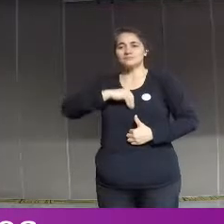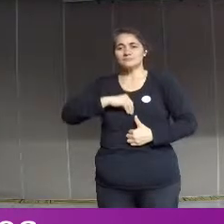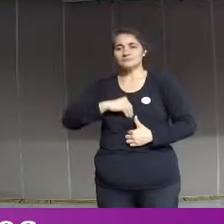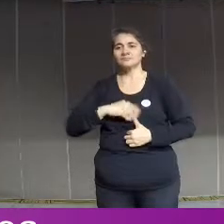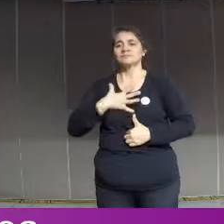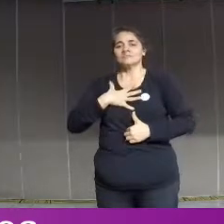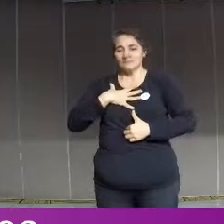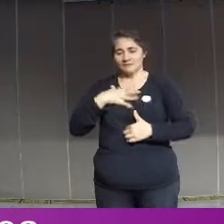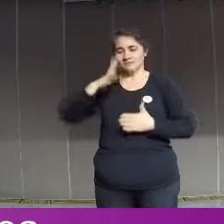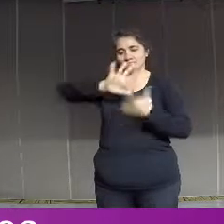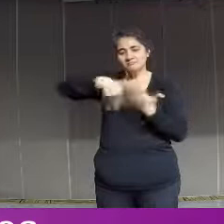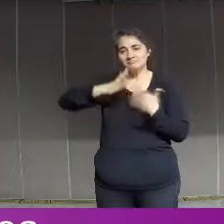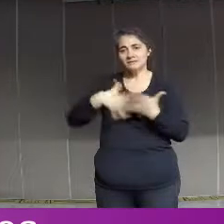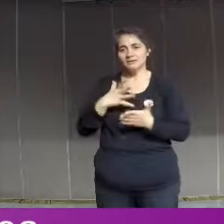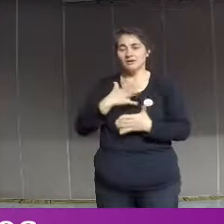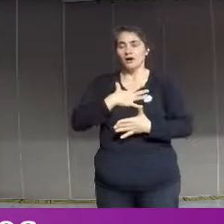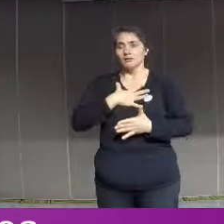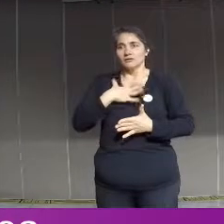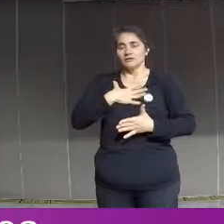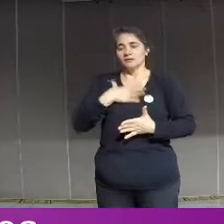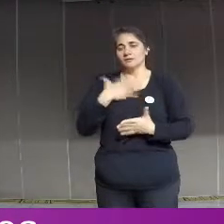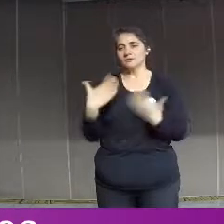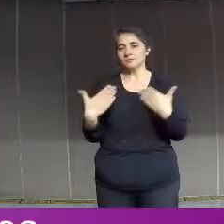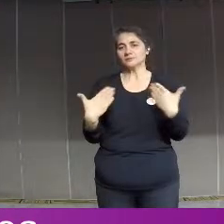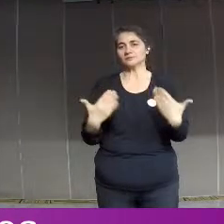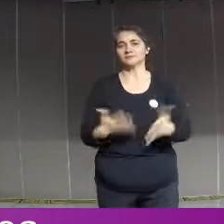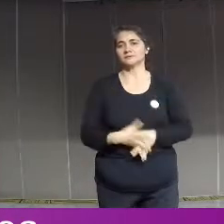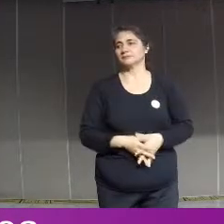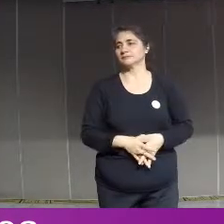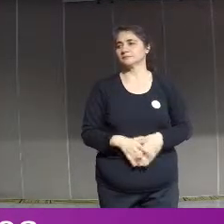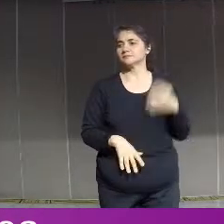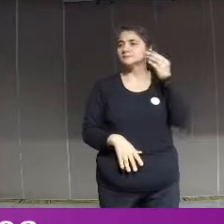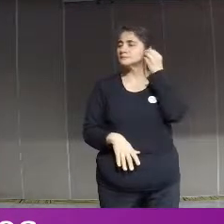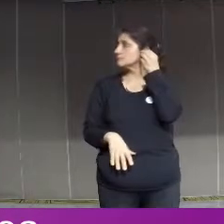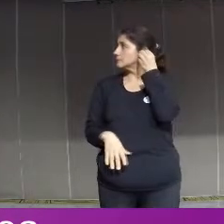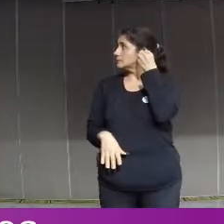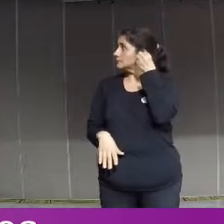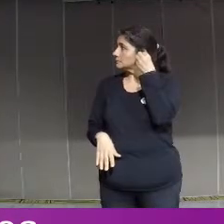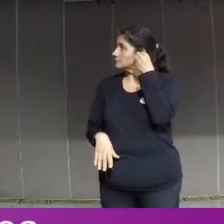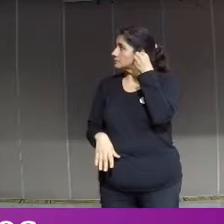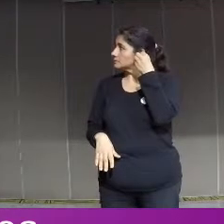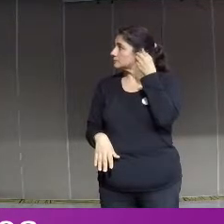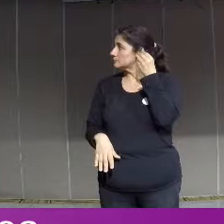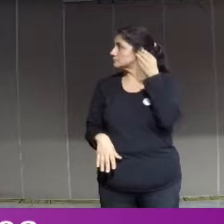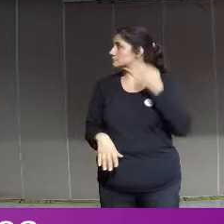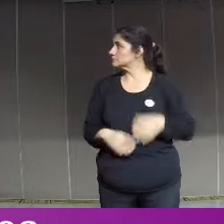eso hace que se ahogue, ¿sí? Perdón, Vero, un segundo. Acá, ahí se ve cómo queda